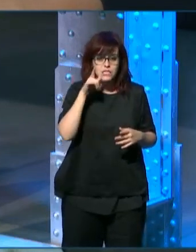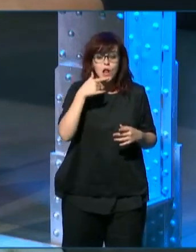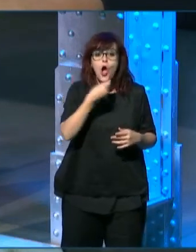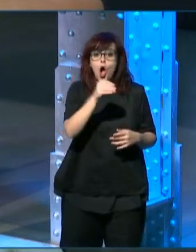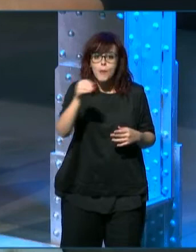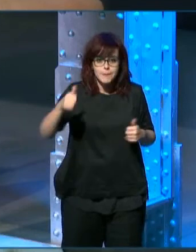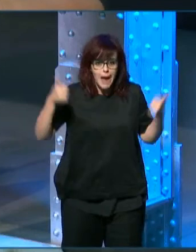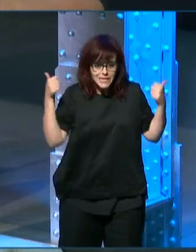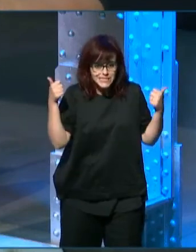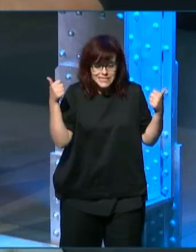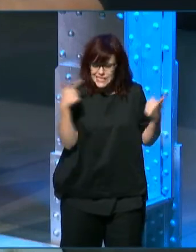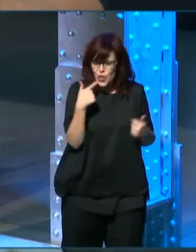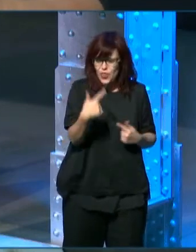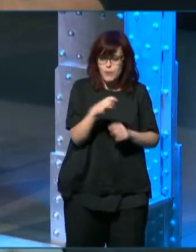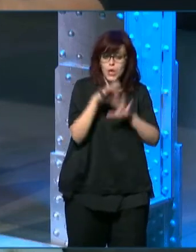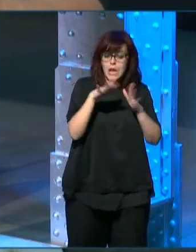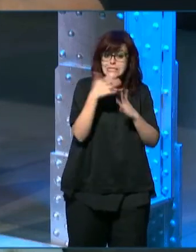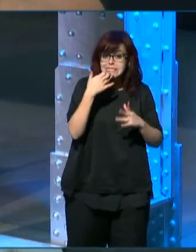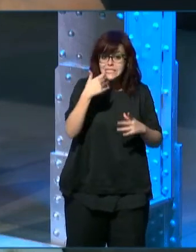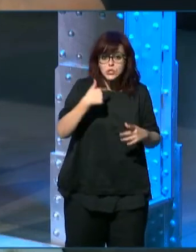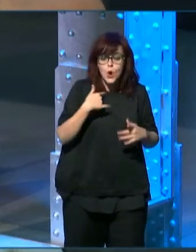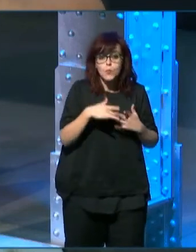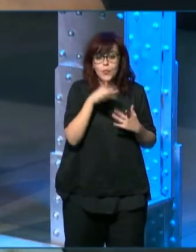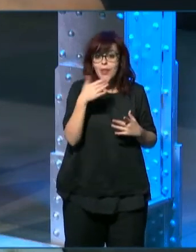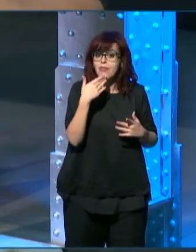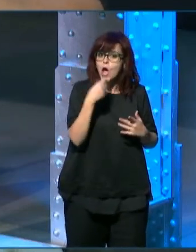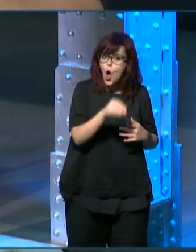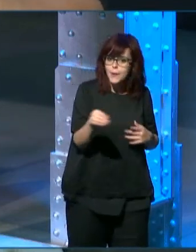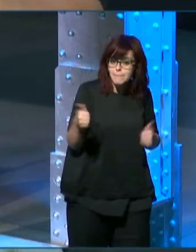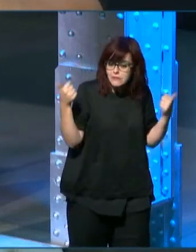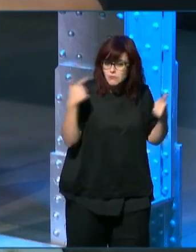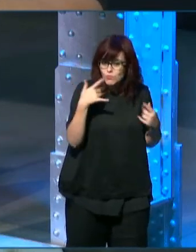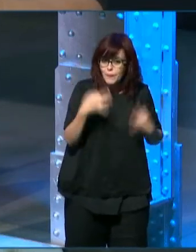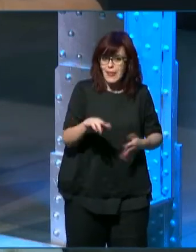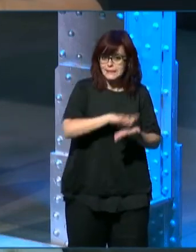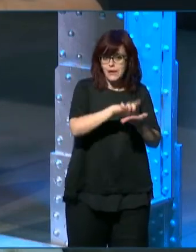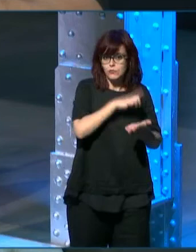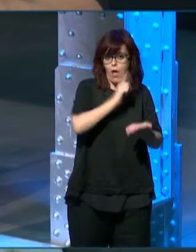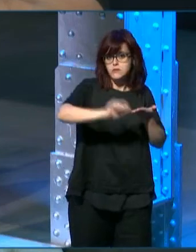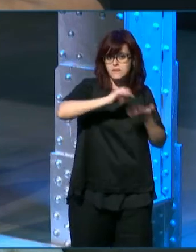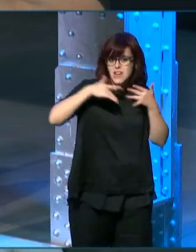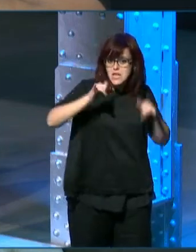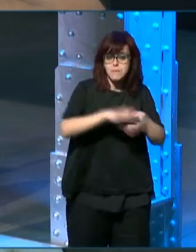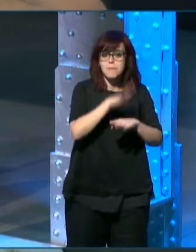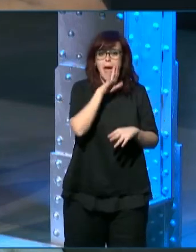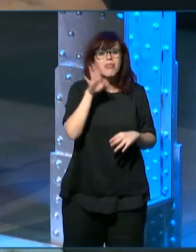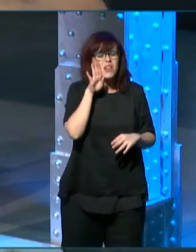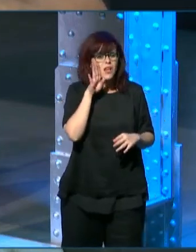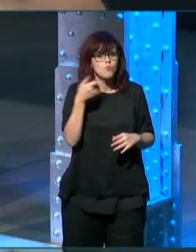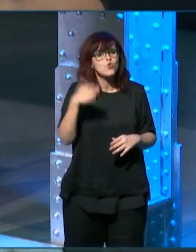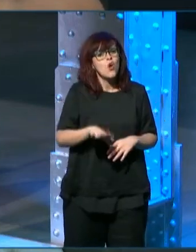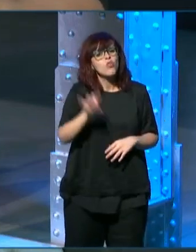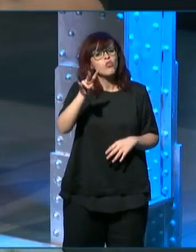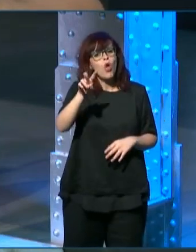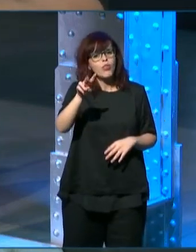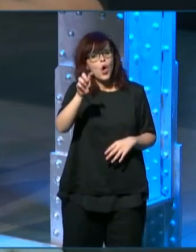dice muy claramente. Si ella hubiese sido unos años menos, a lo mejor no hubiera caído ahí. Mi madre, que murió hace ya 12 o